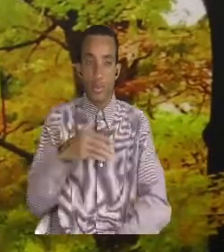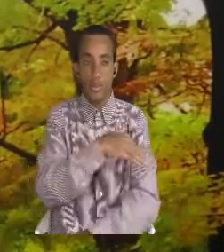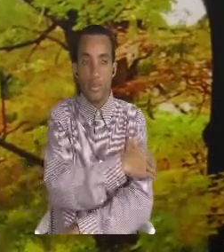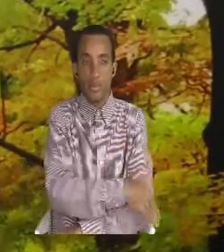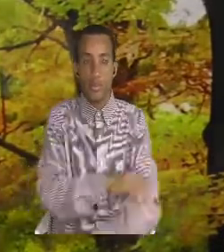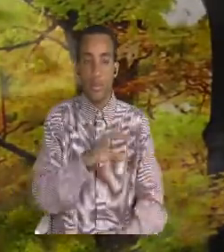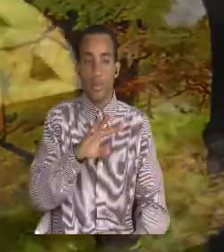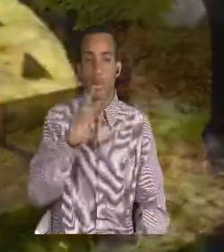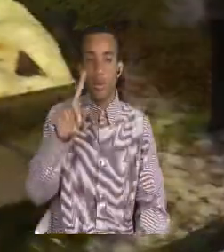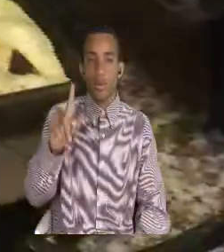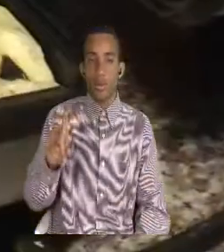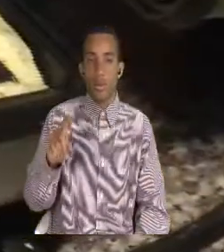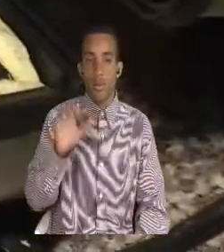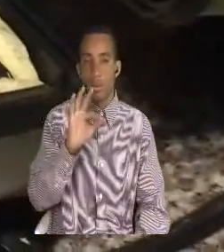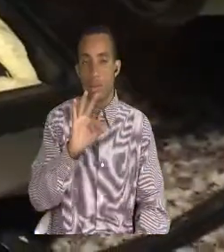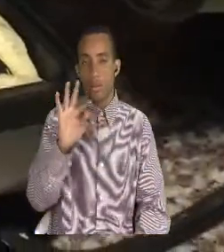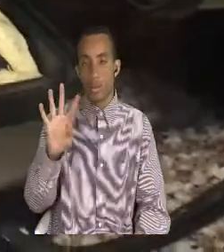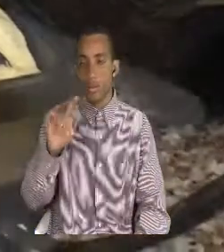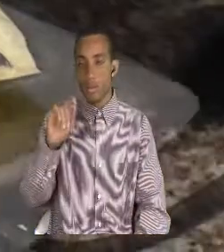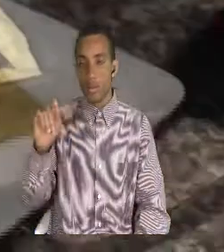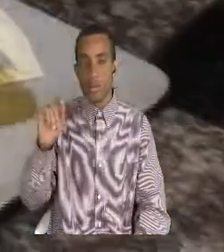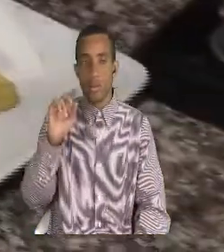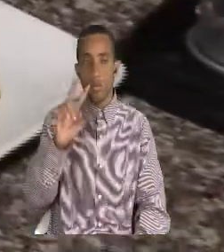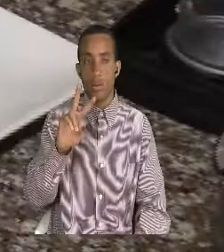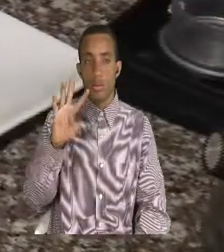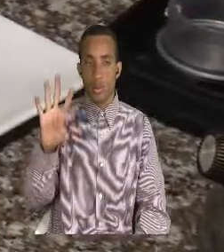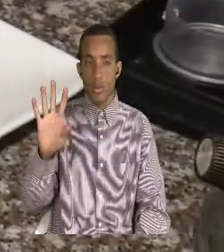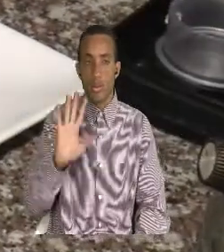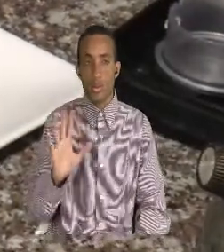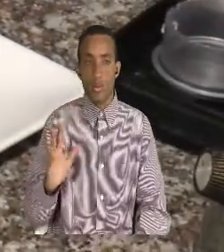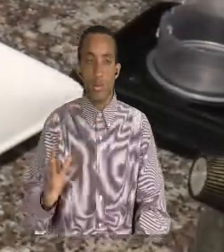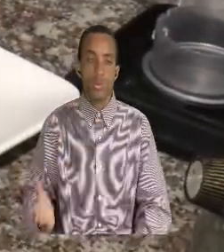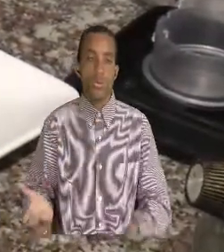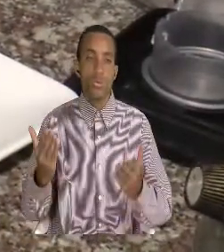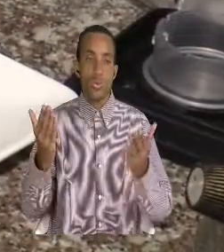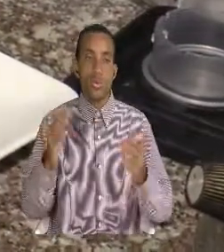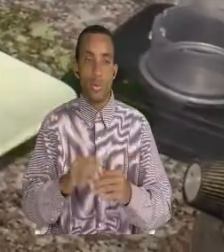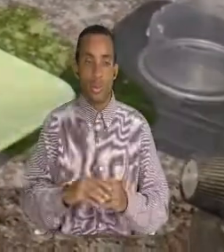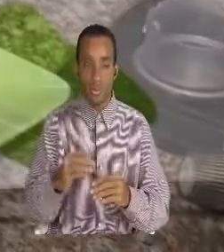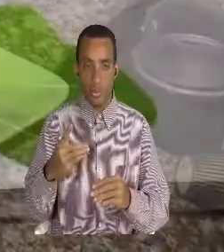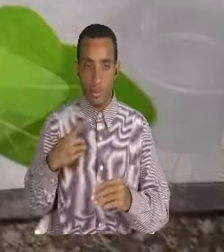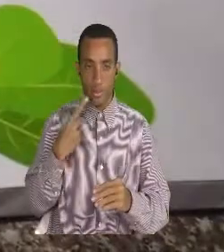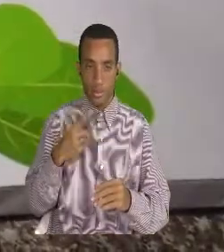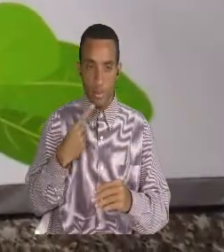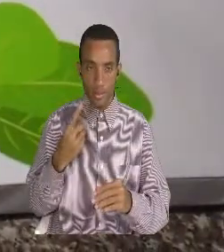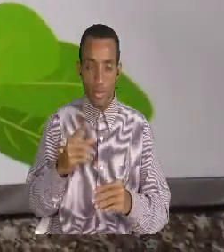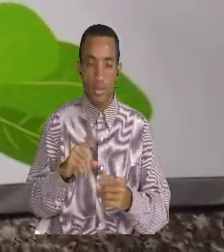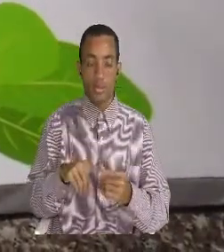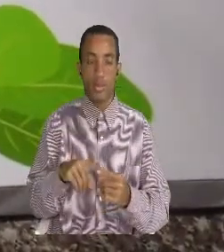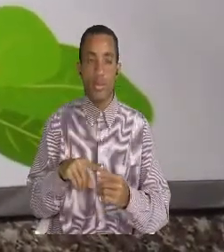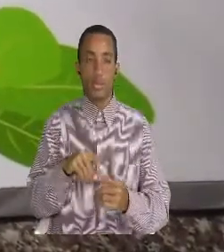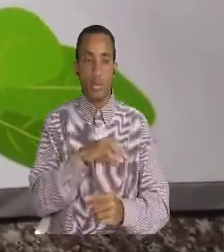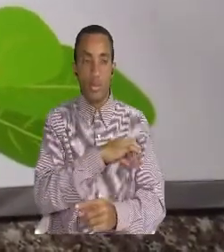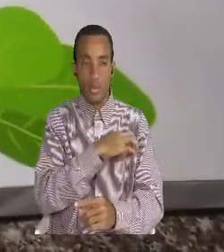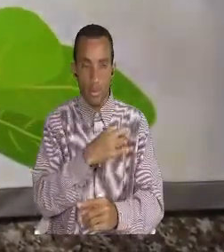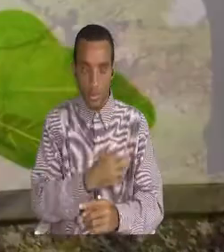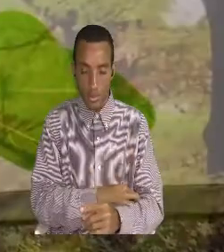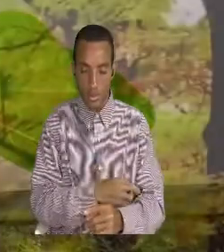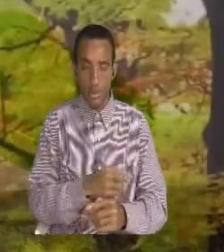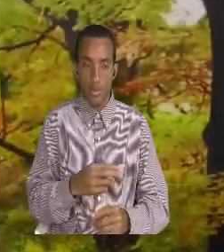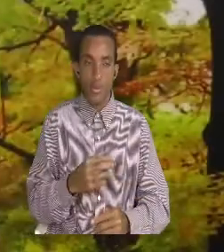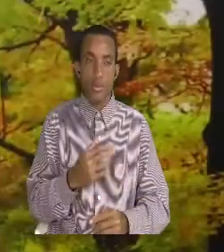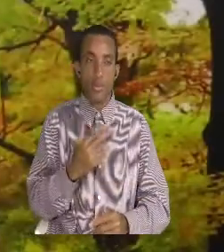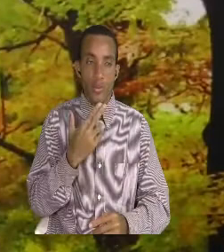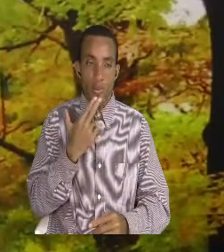2534. Acuérdate, los waffles saludables nos sirven y son ideales para el desayuno porque contienen proteína, carbohidratos buenos y